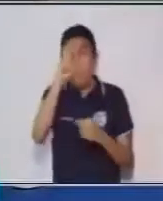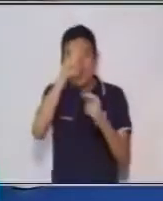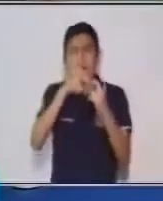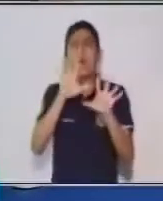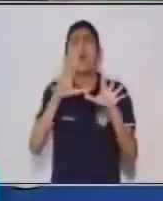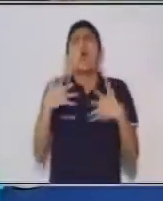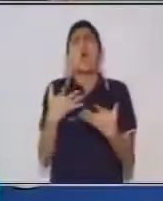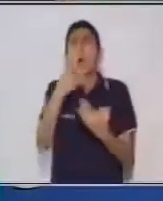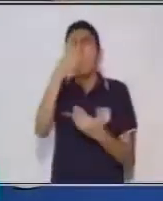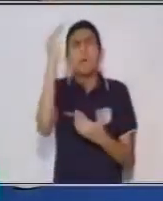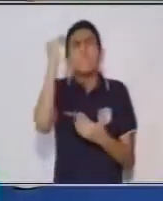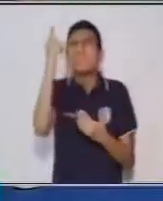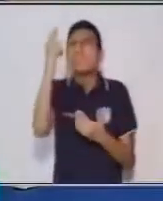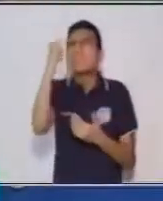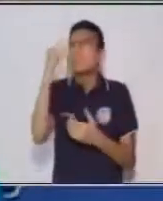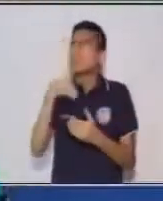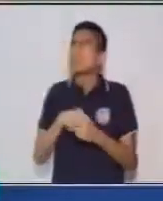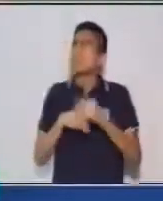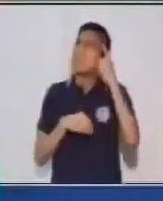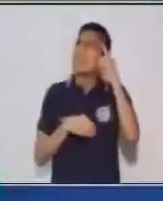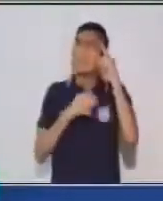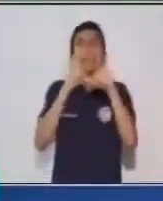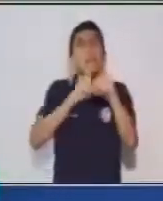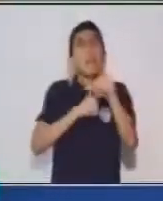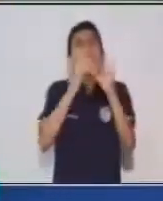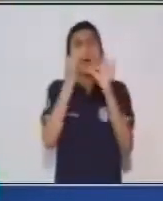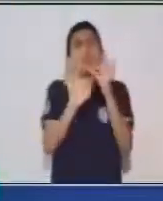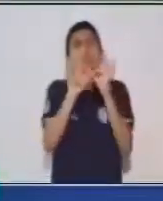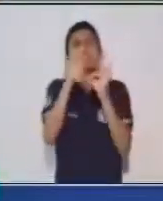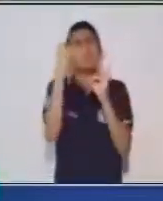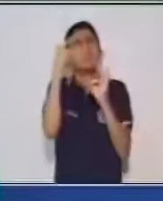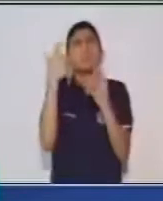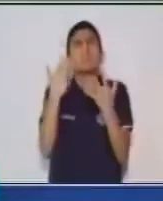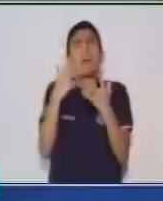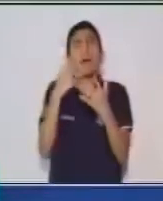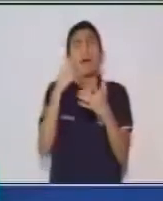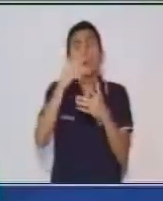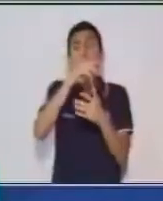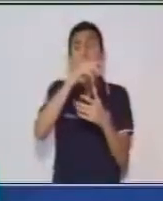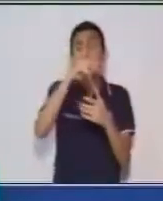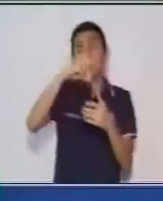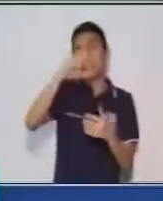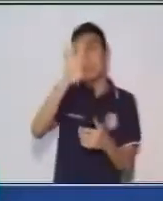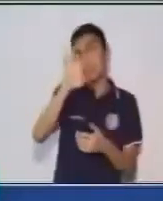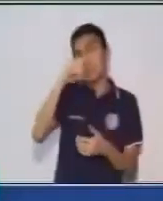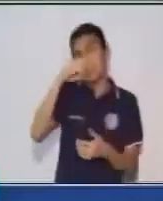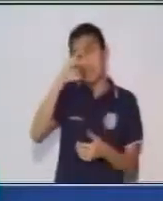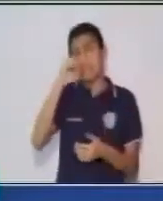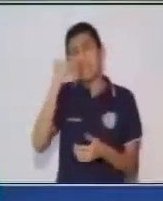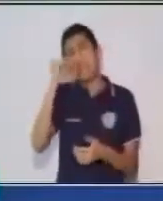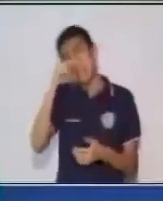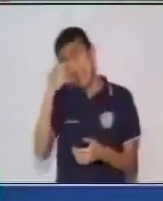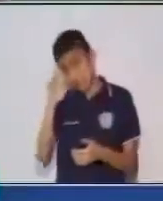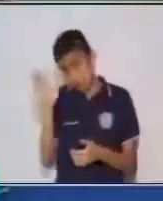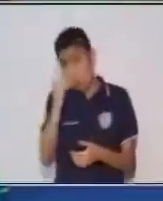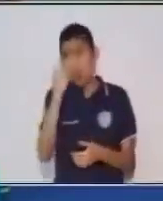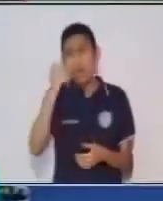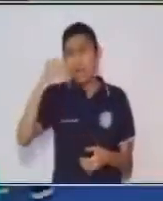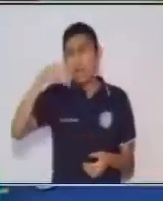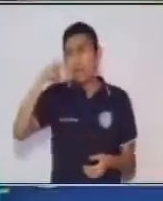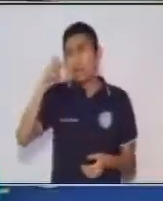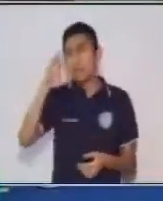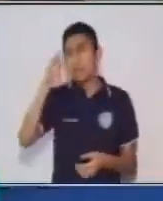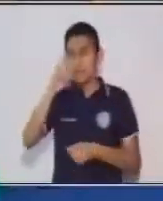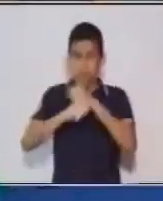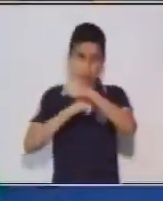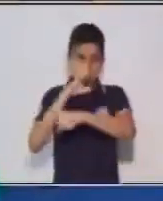¿Y cuál se te hace parecido a un tiempo simple? El pretérito imperfecto, porque ese tampoco se sabe cómo terminó,